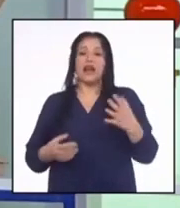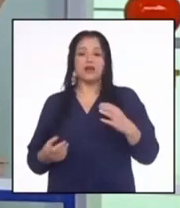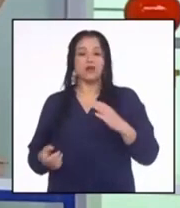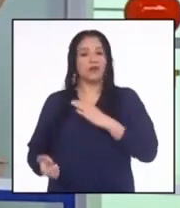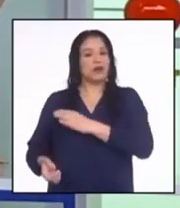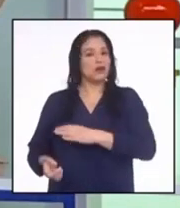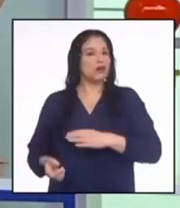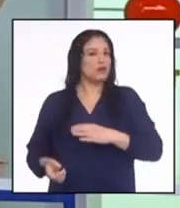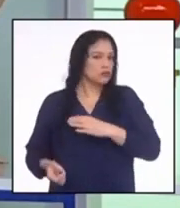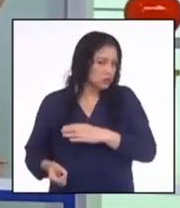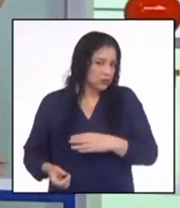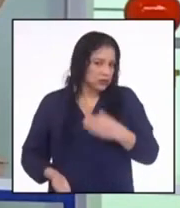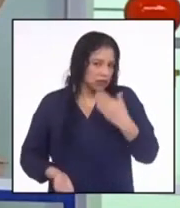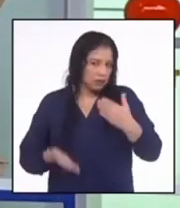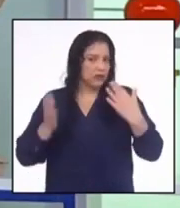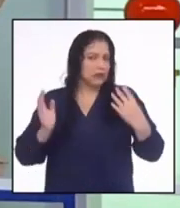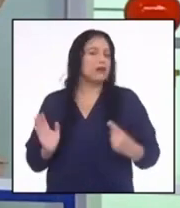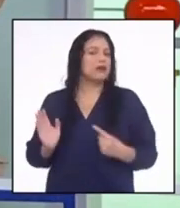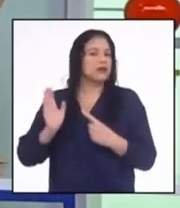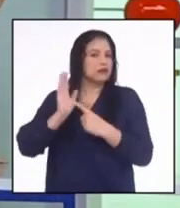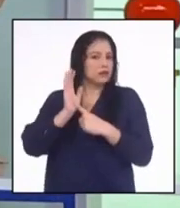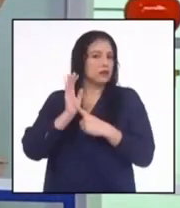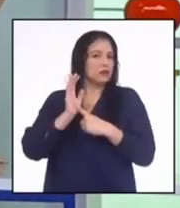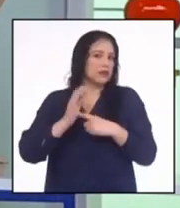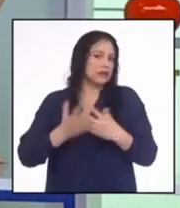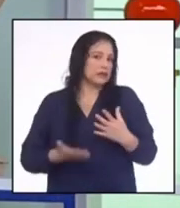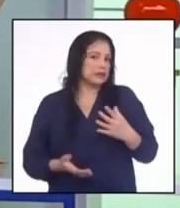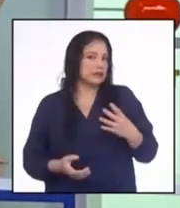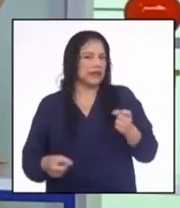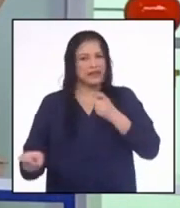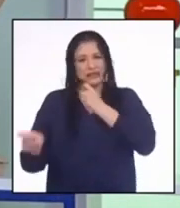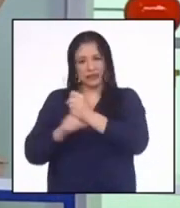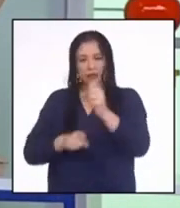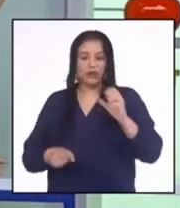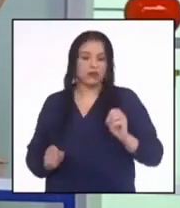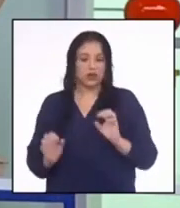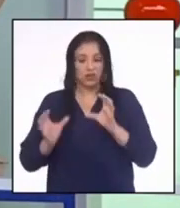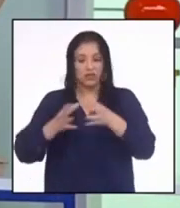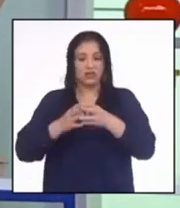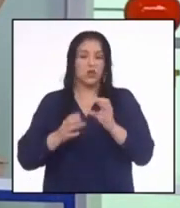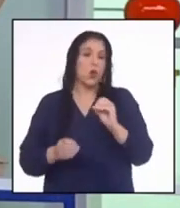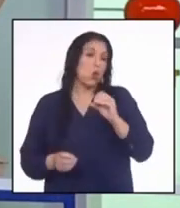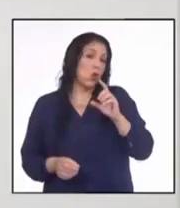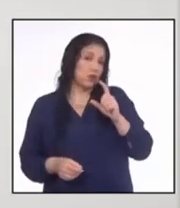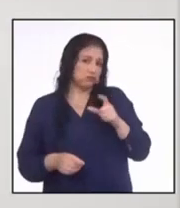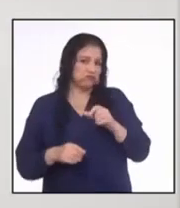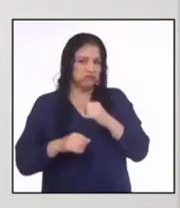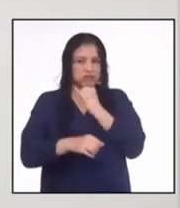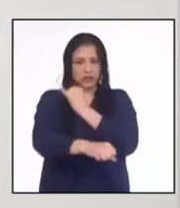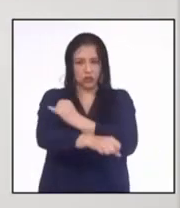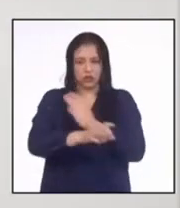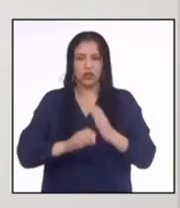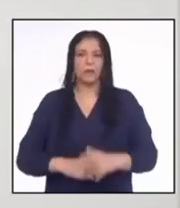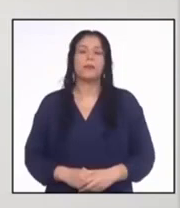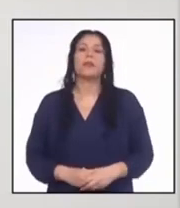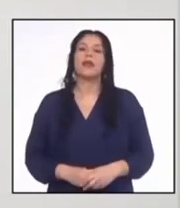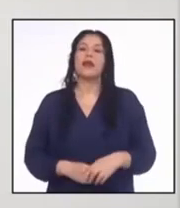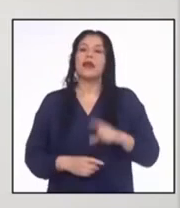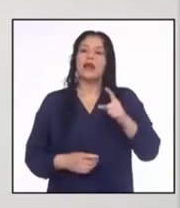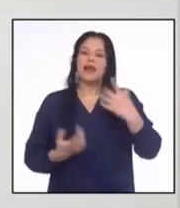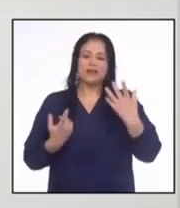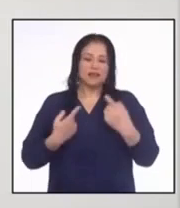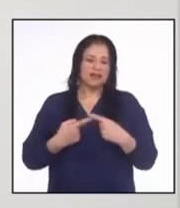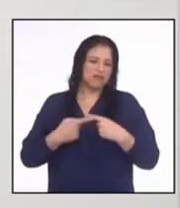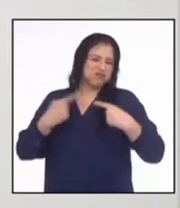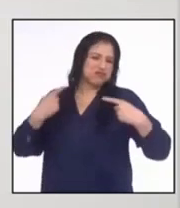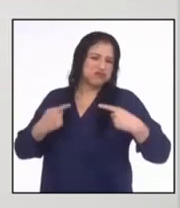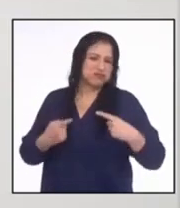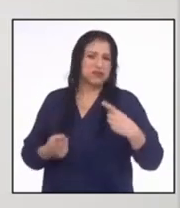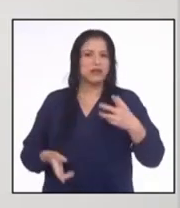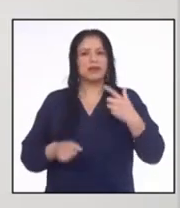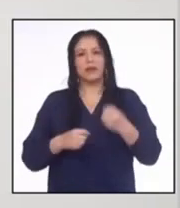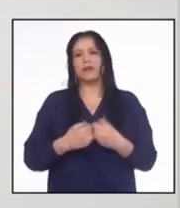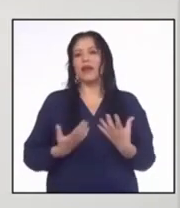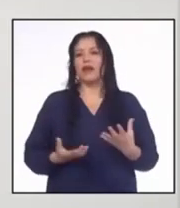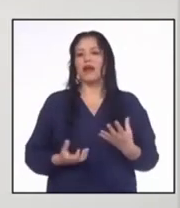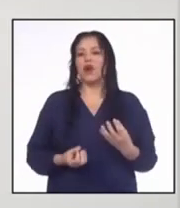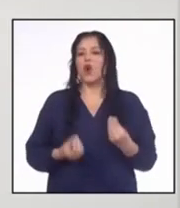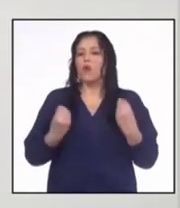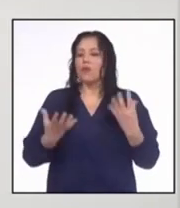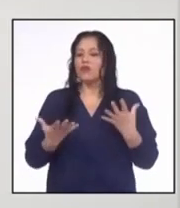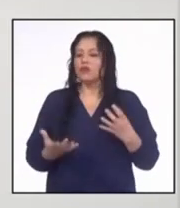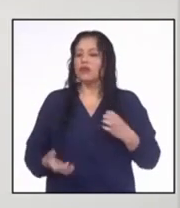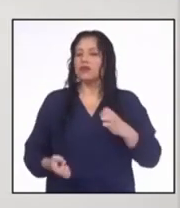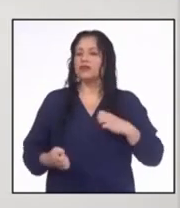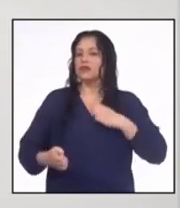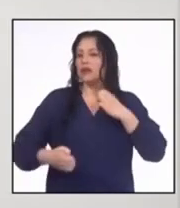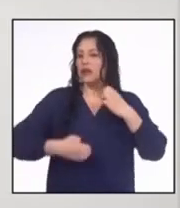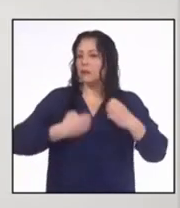conducta concreta que se expresa ocasionando lesiones a la institución u organización. Entre la contradicción y los cálculos